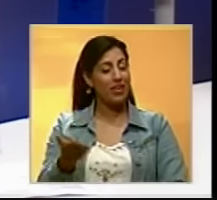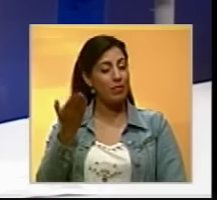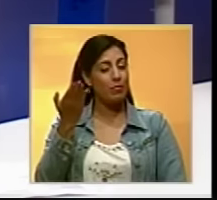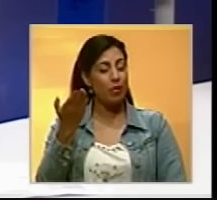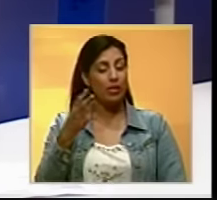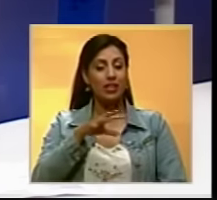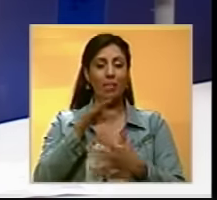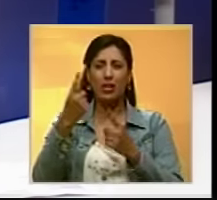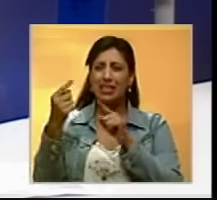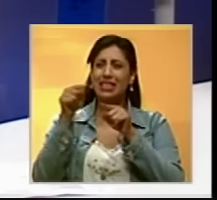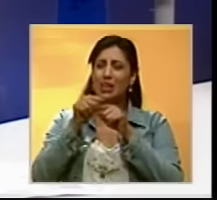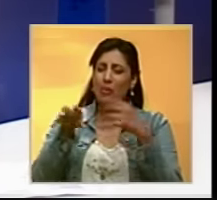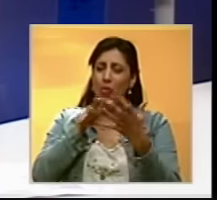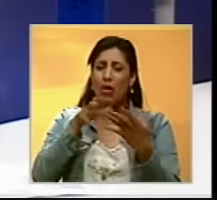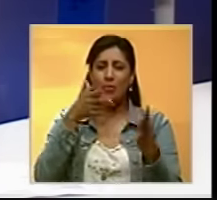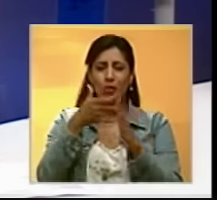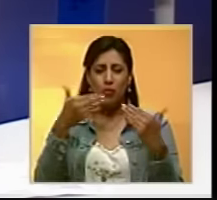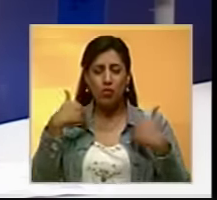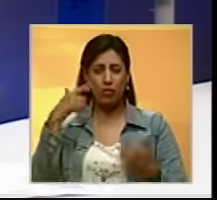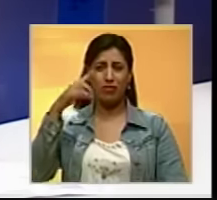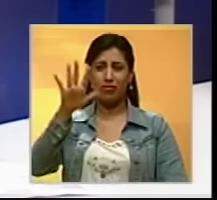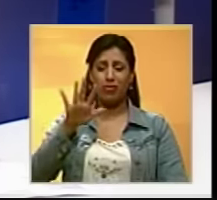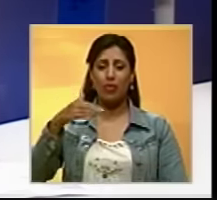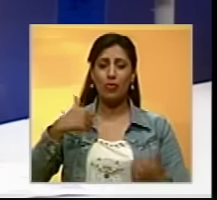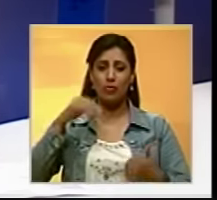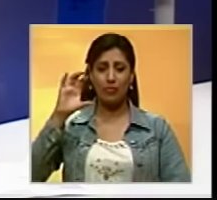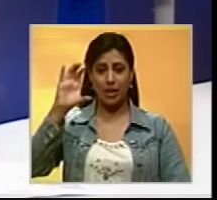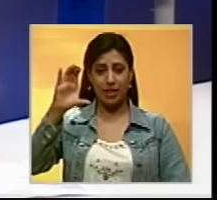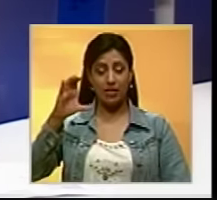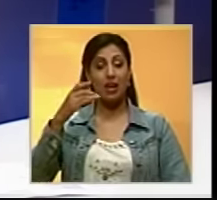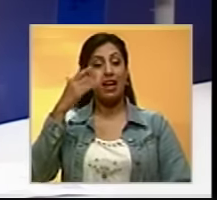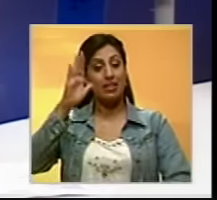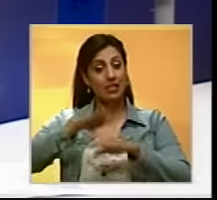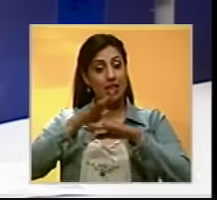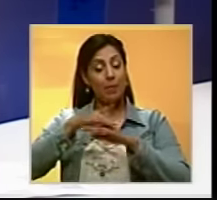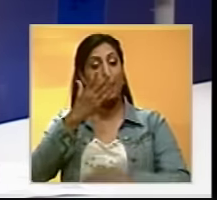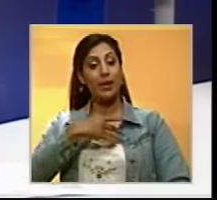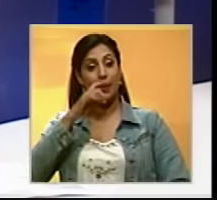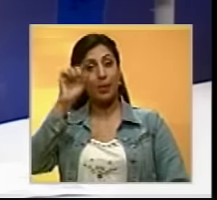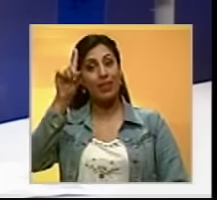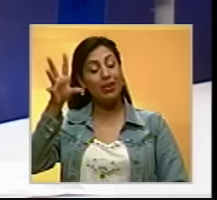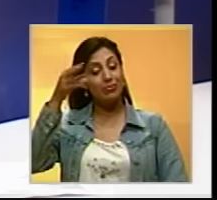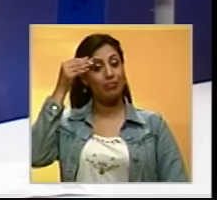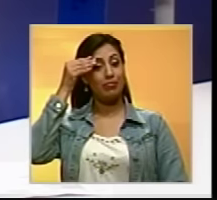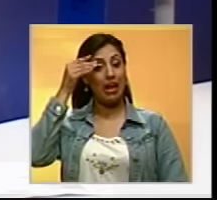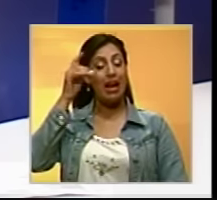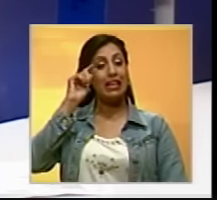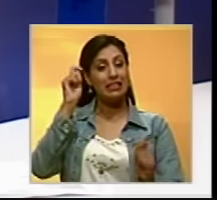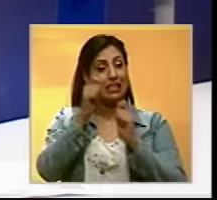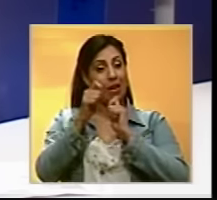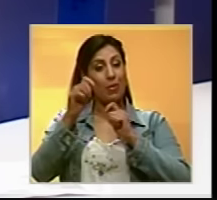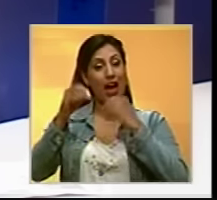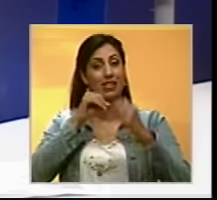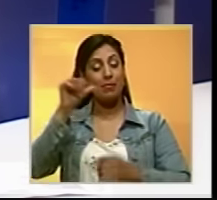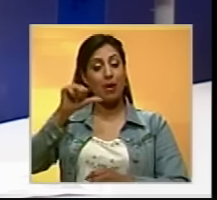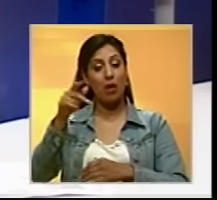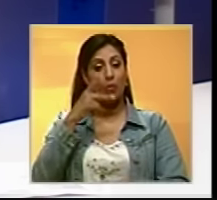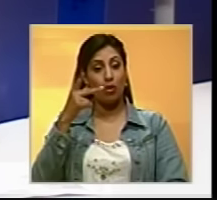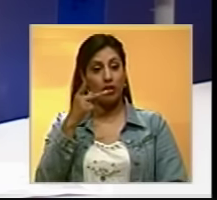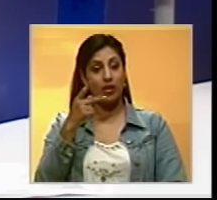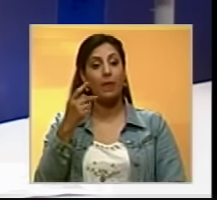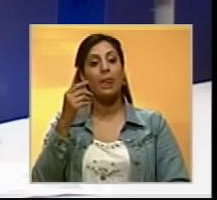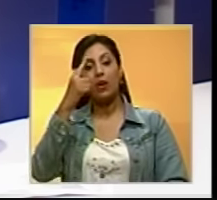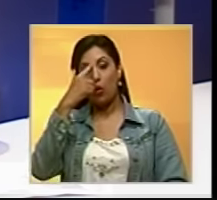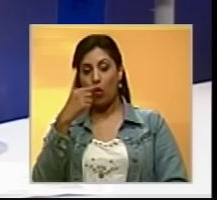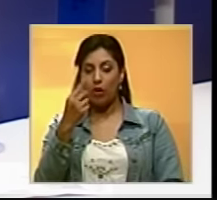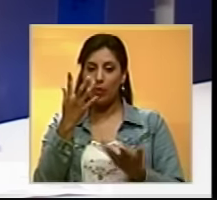ante la crítica situación por la que a su juicio transita el país hace un llamado al ejecutivo a recapacitar ante las recientes acciones políticas Oliver